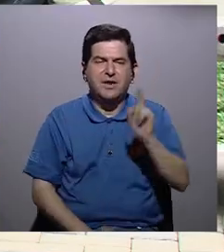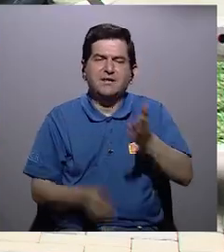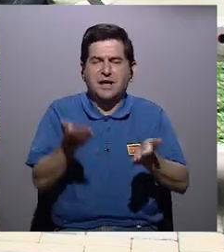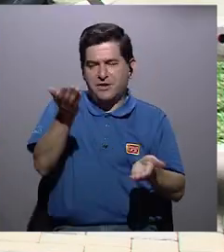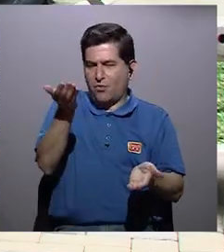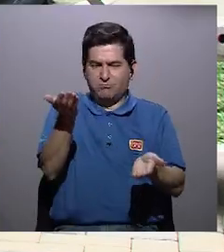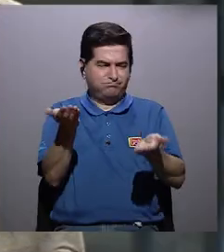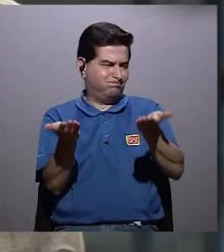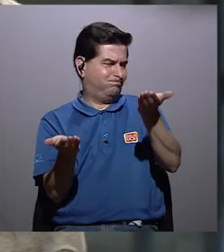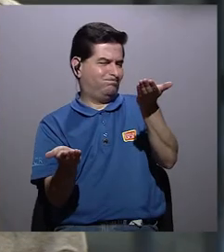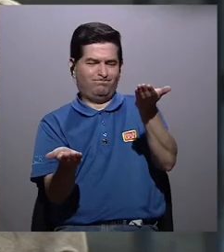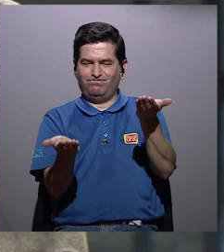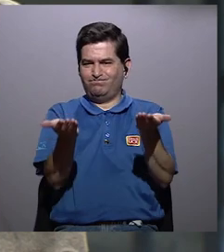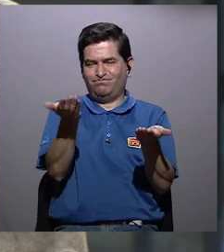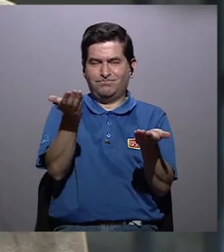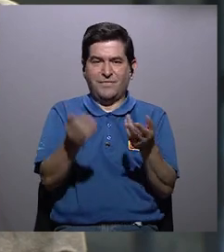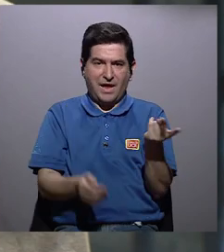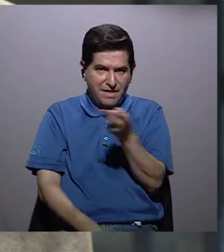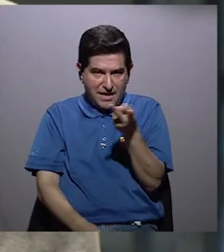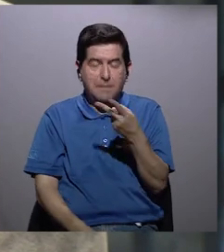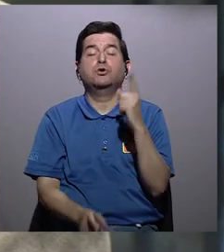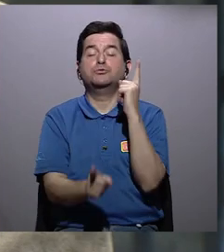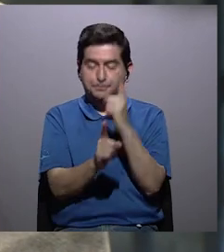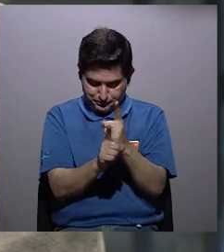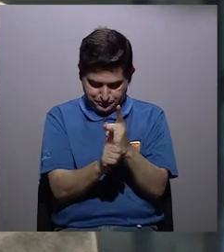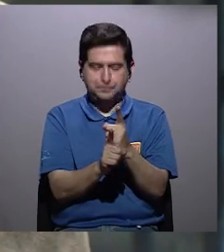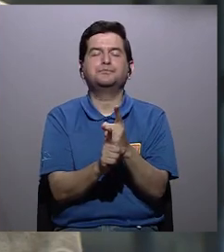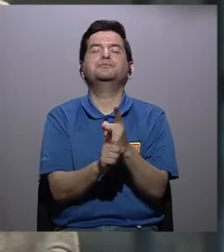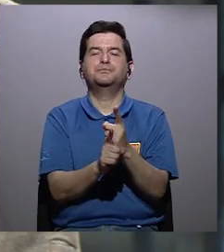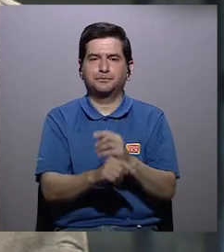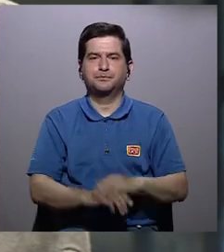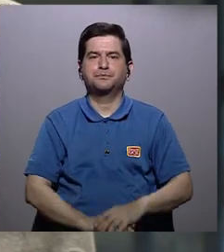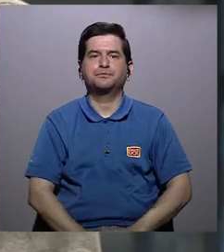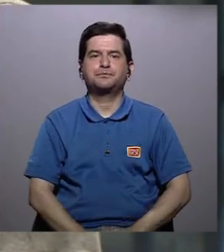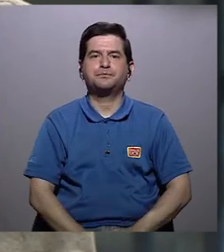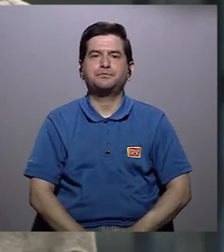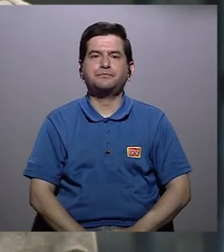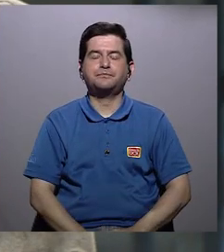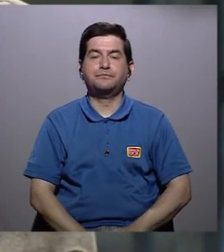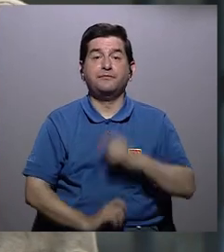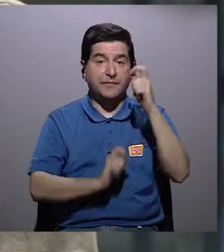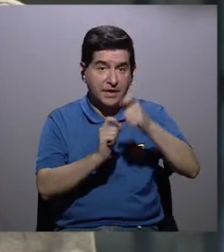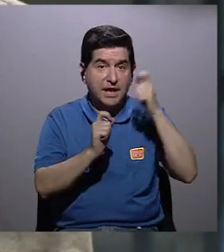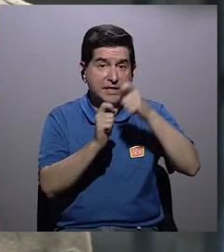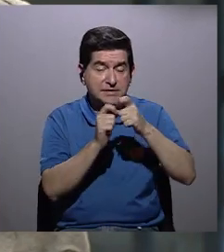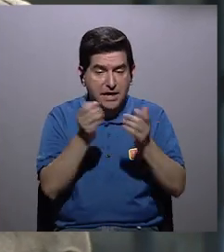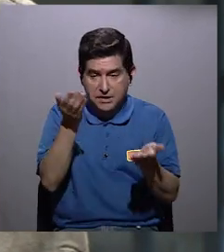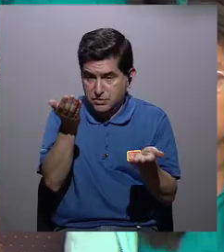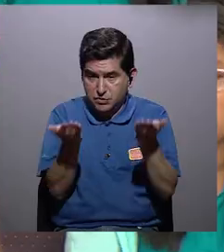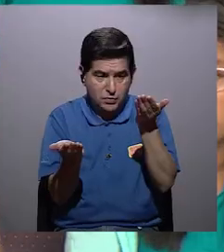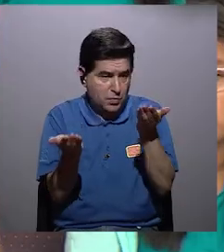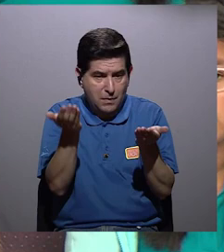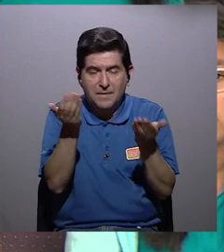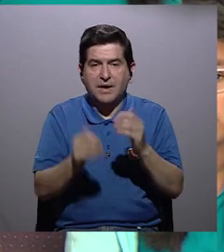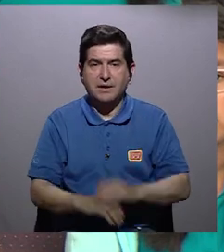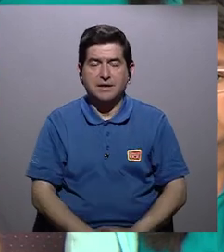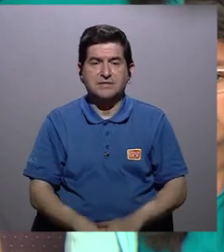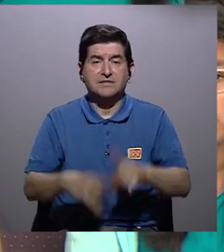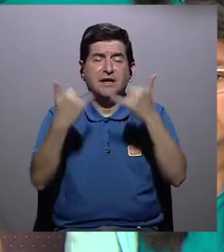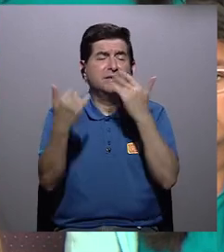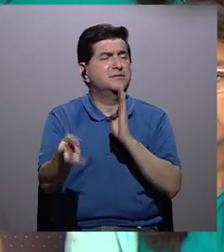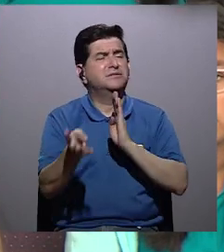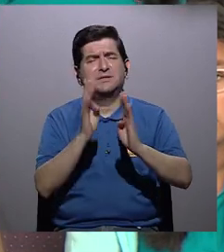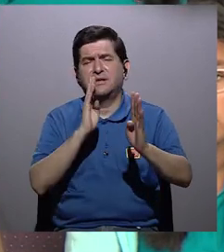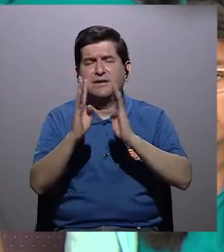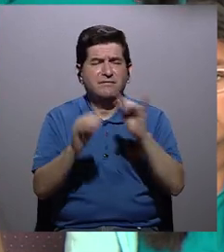balance entre las dos. Exactamente. Okay. Precisamente un balance y que eso ya se ha